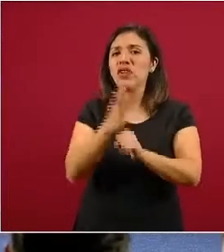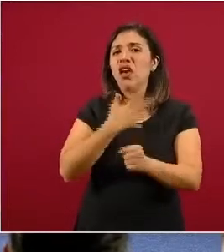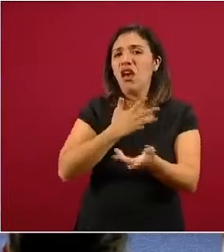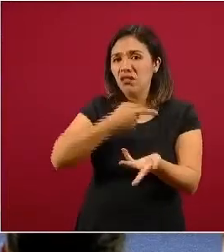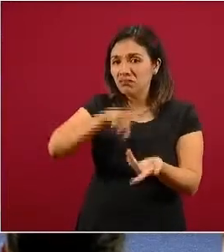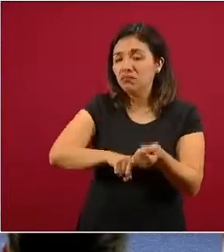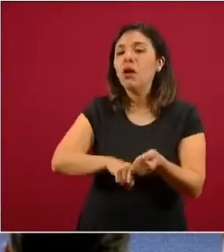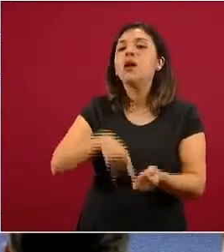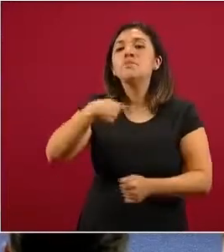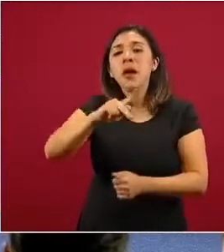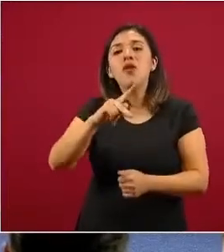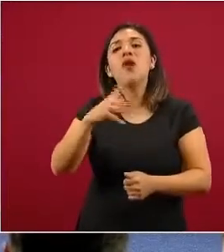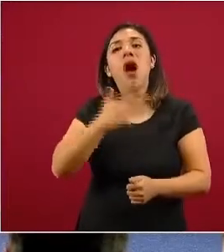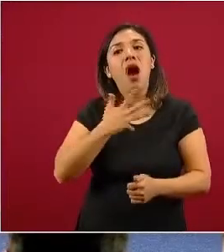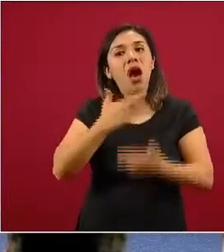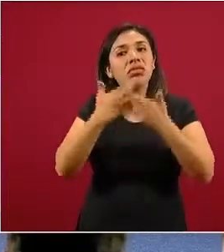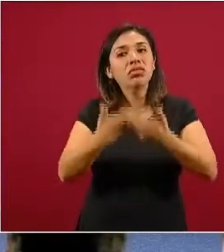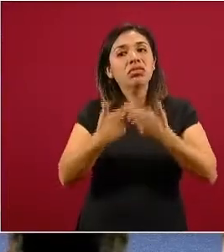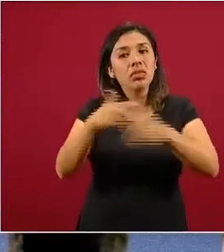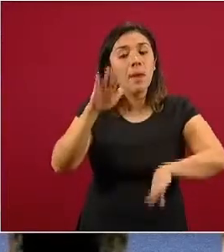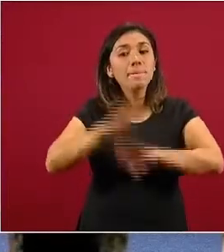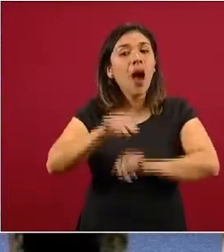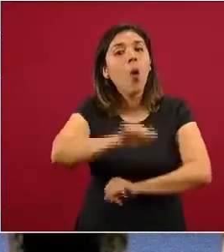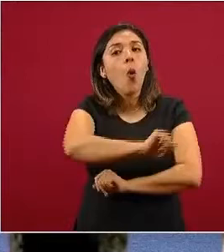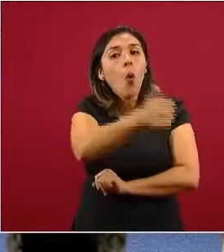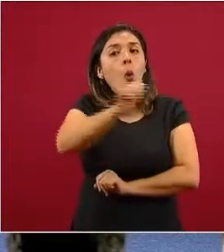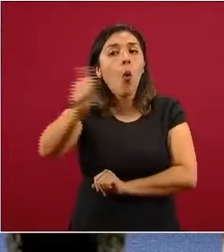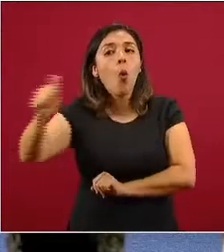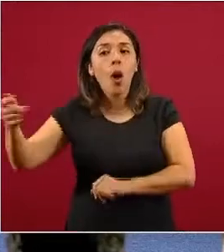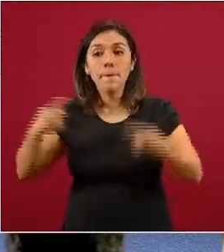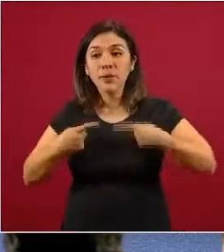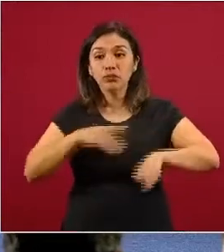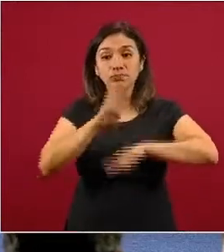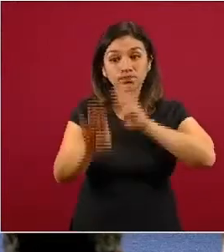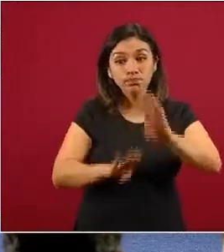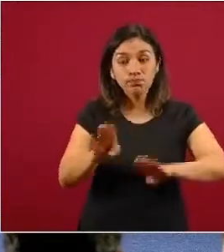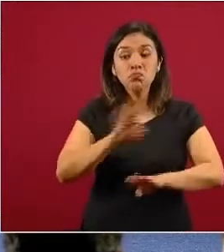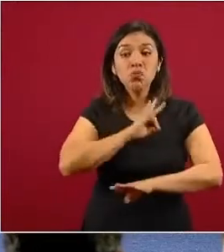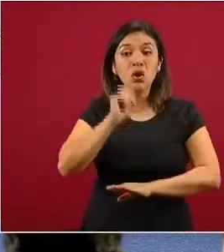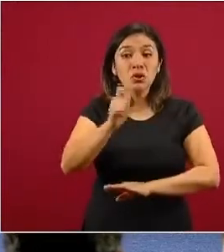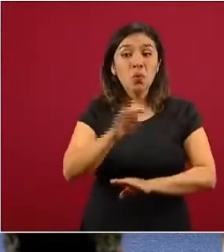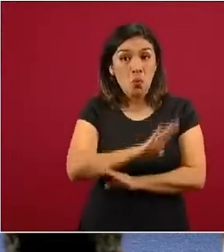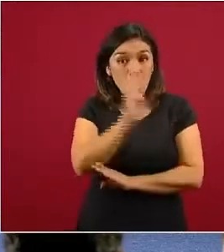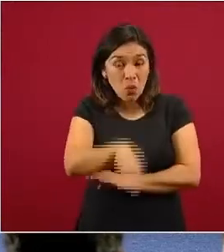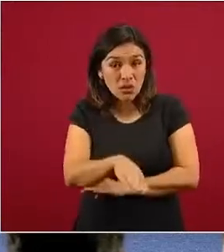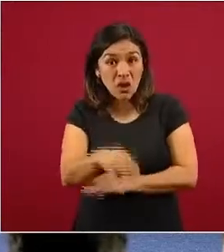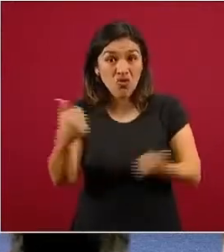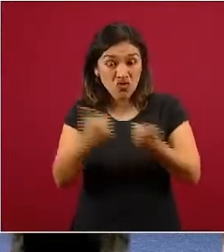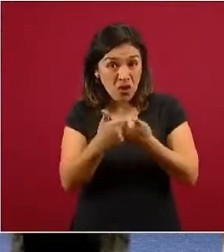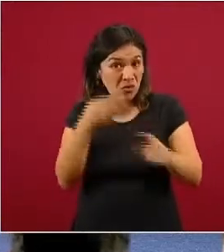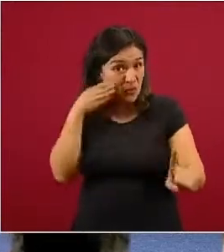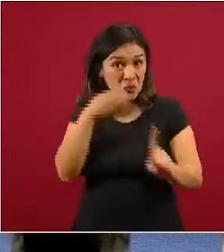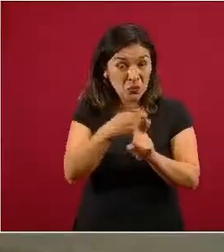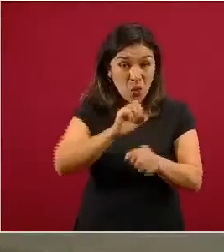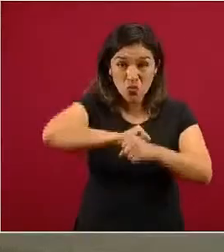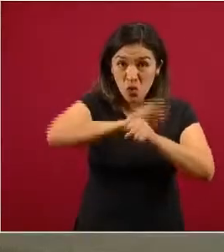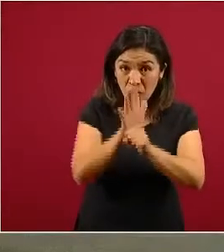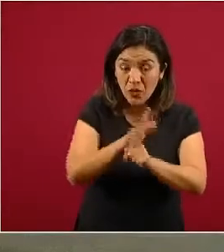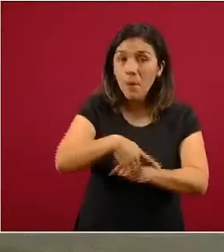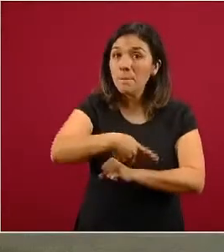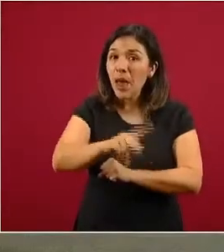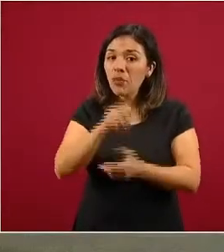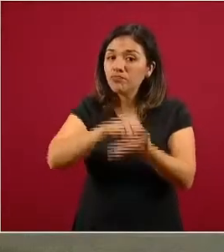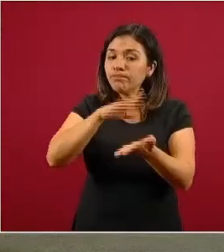número de muertes observadas que está por debajo de lo esperado, en este grupo de menores de 20 años. La siguiente, por favor.